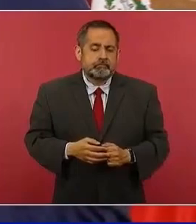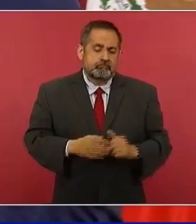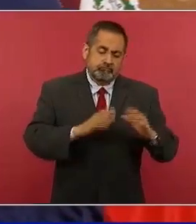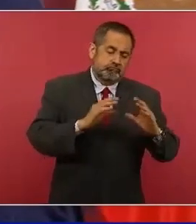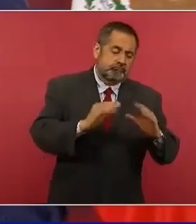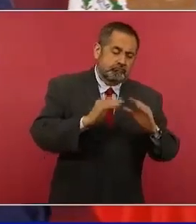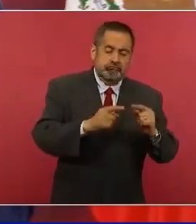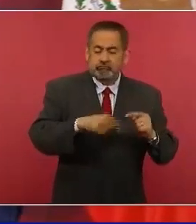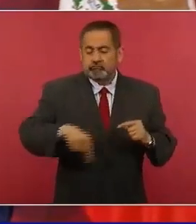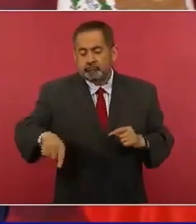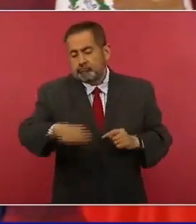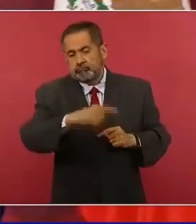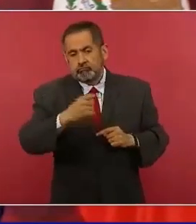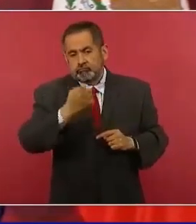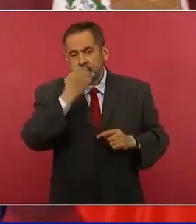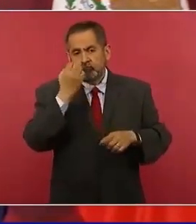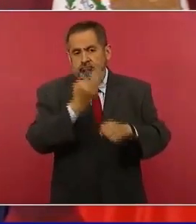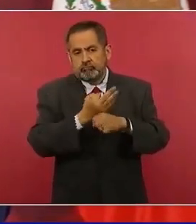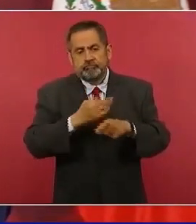educandos